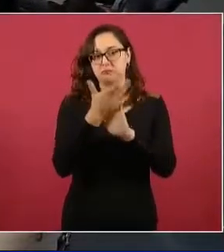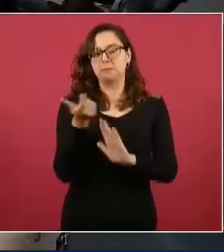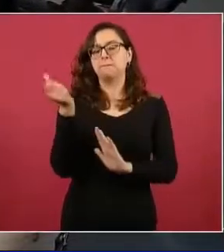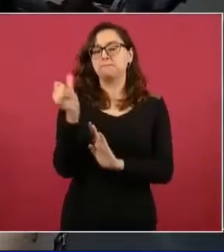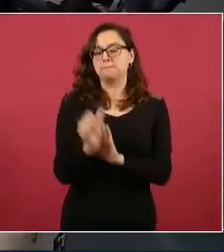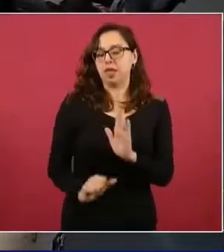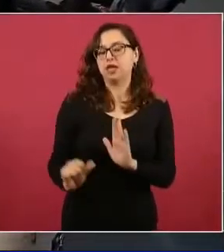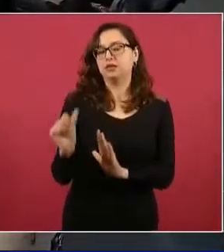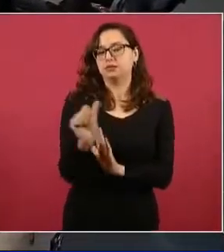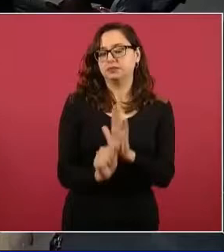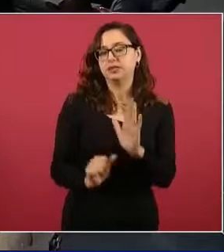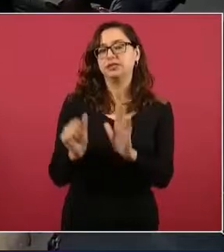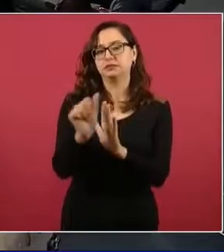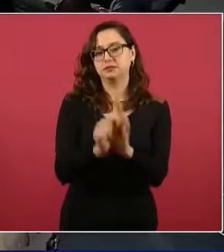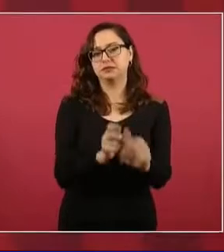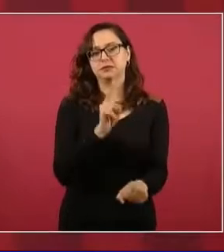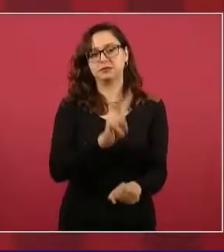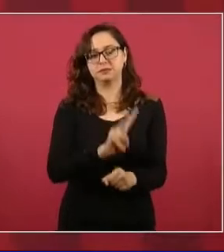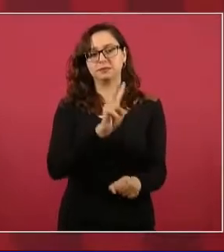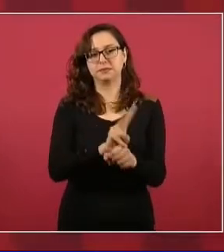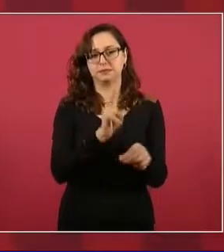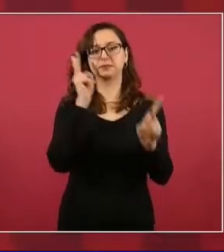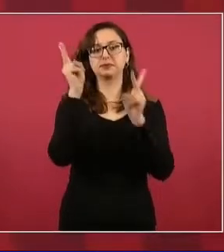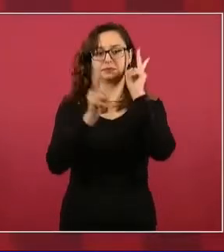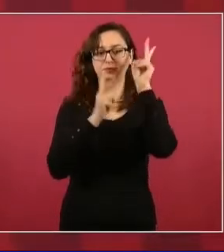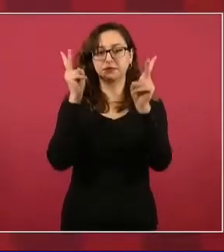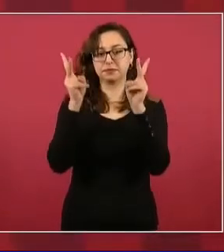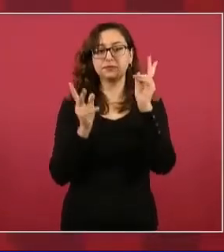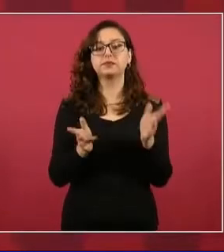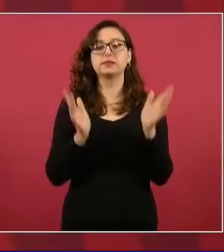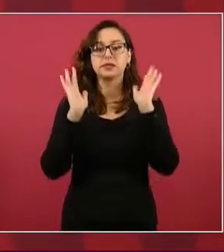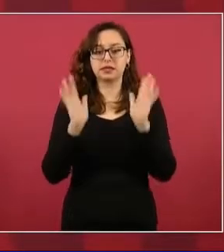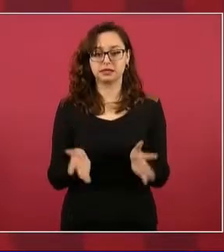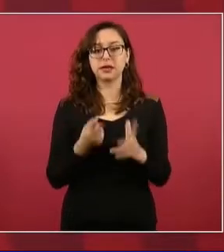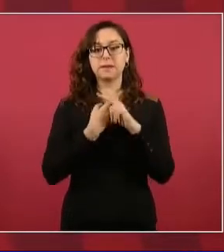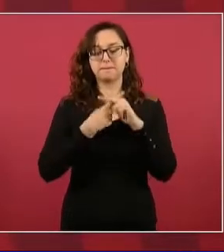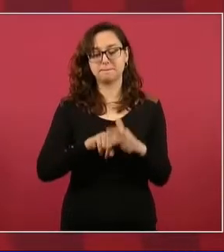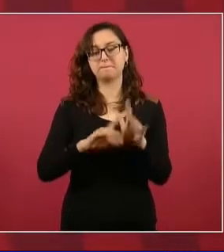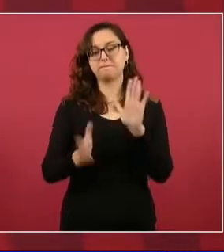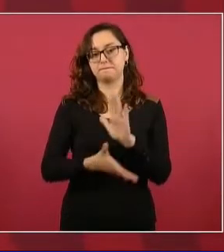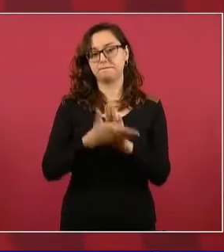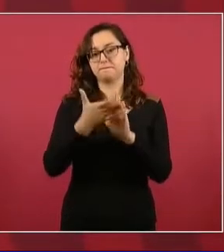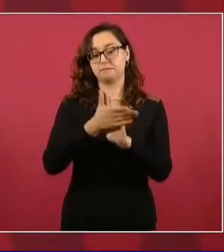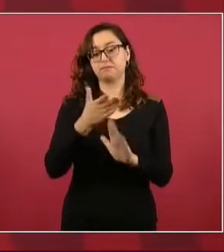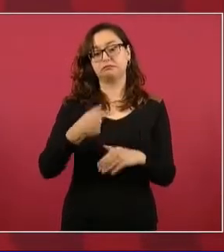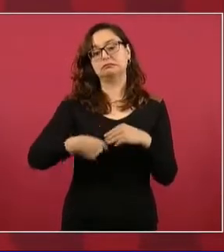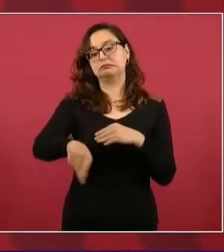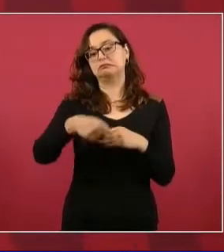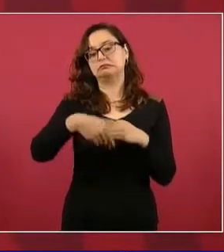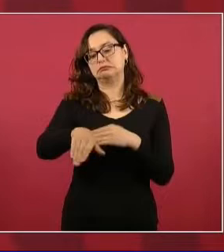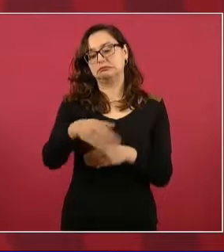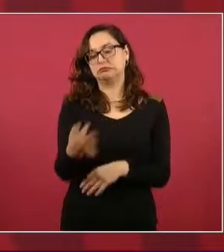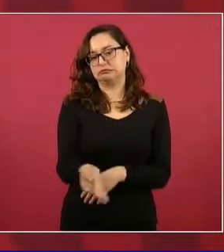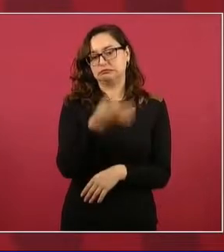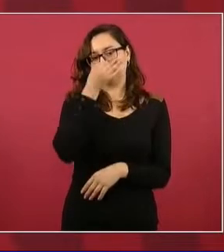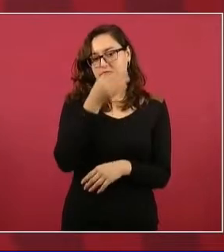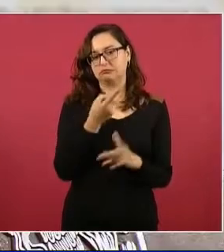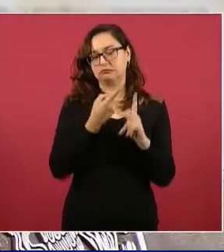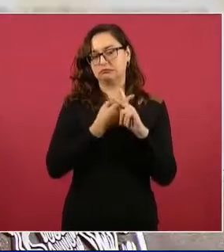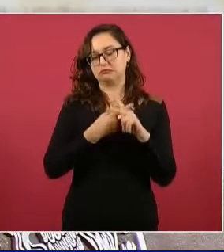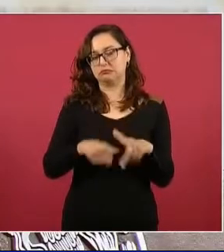ver los avances, pero esa obra ya inició para poderla entregar a la brevedad. Va a estar primero la unidad